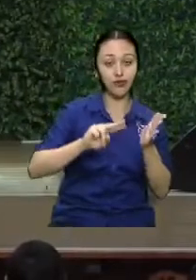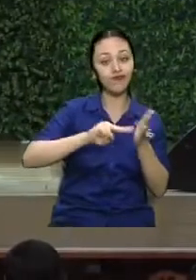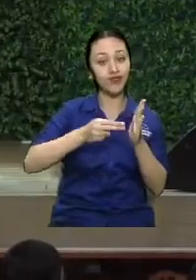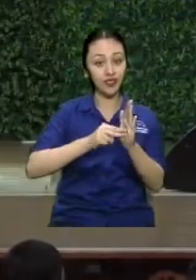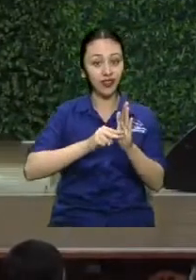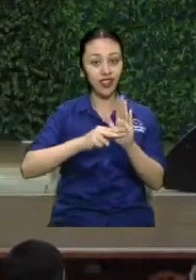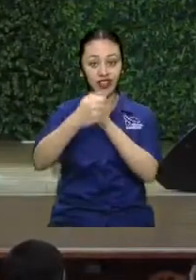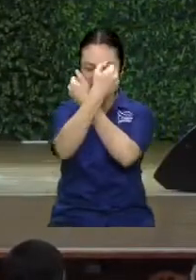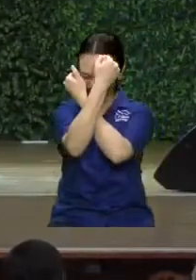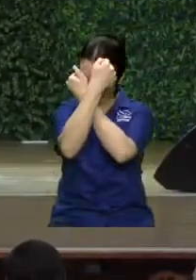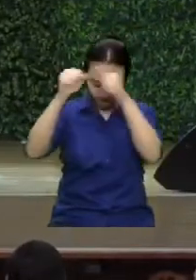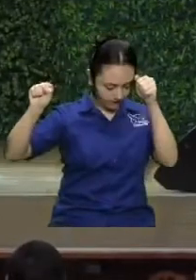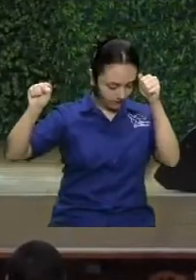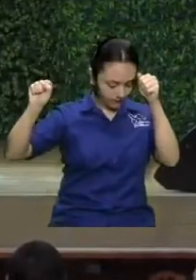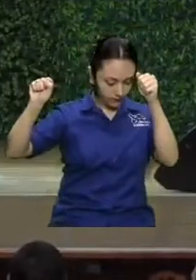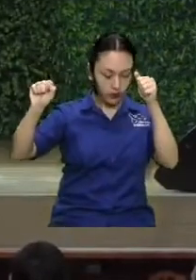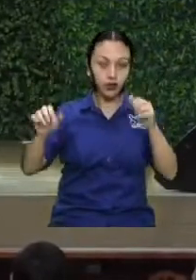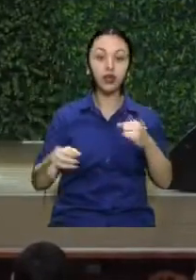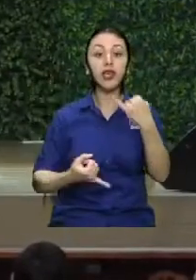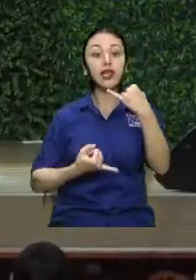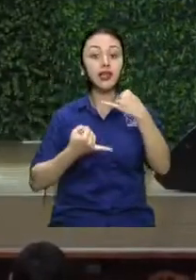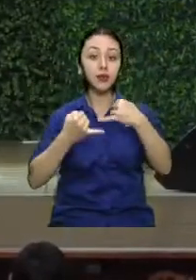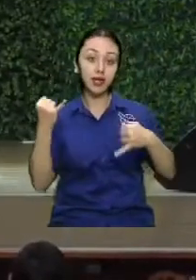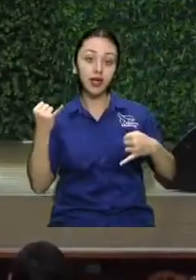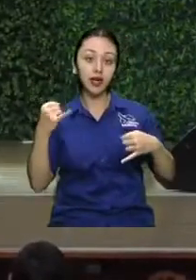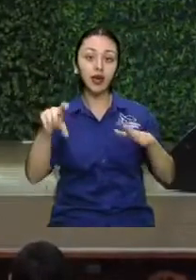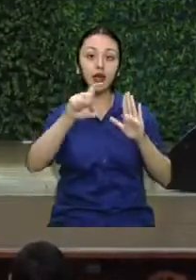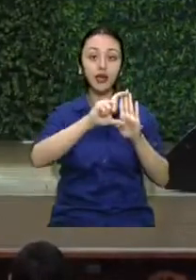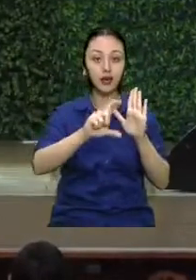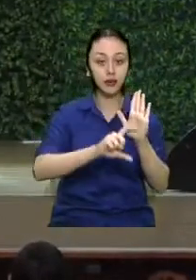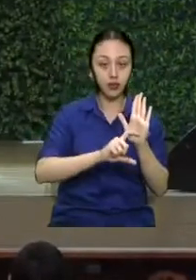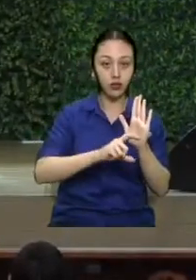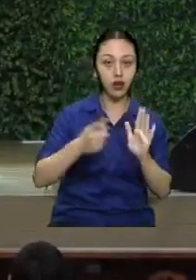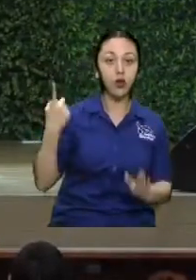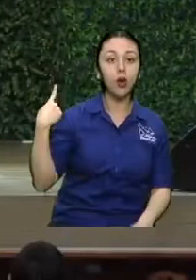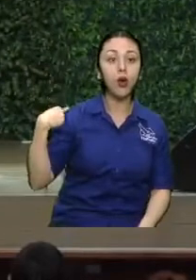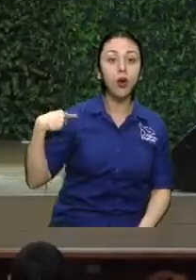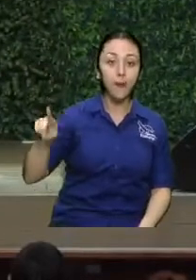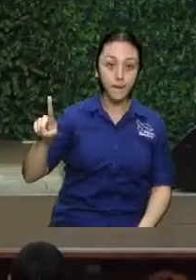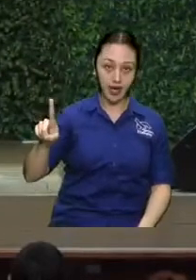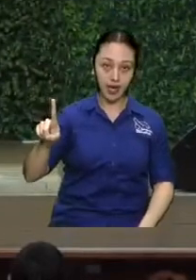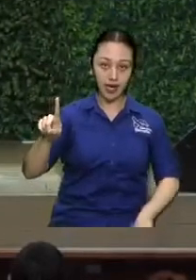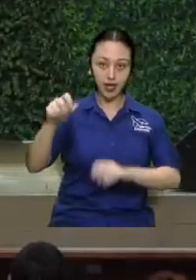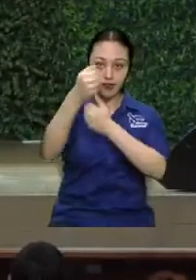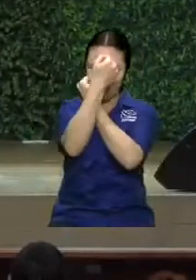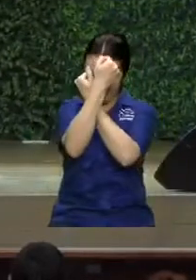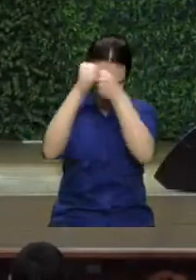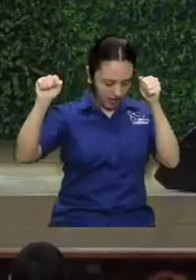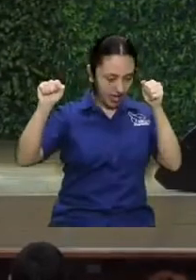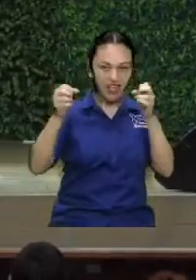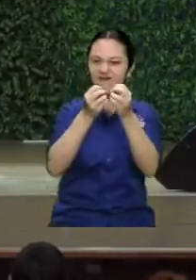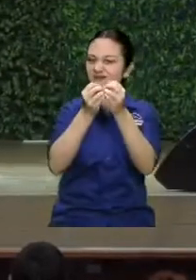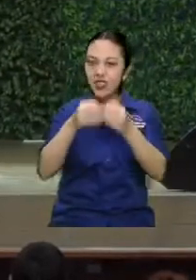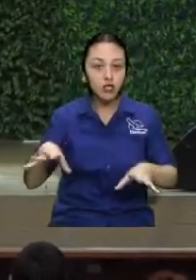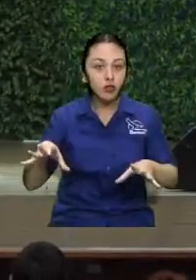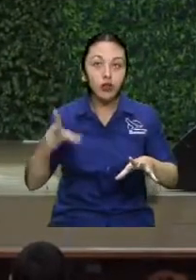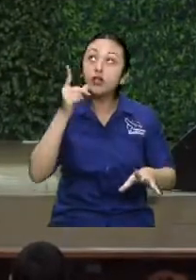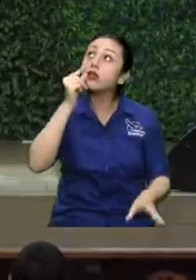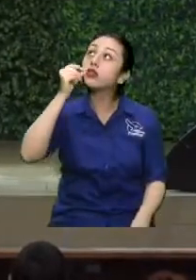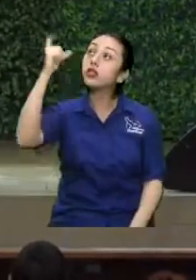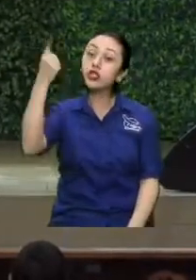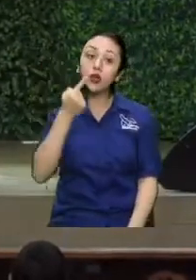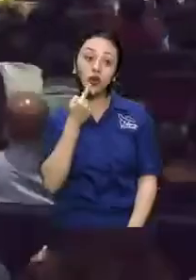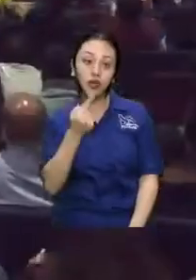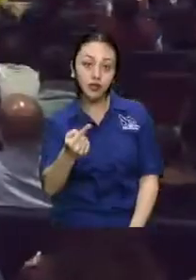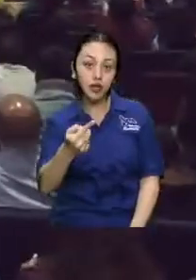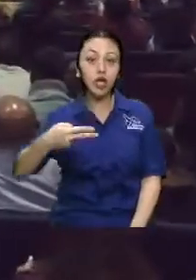libro a los Hebreos como para destruir la rebelión que hay en nosotros, el Señor dice que nosotros,